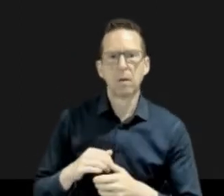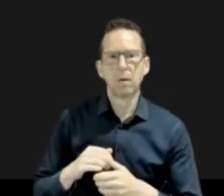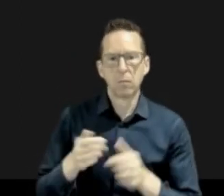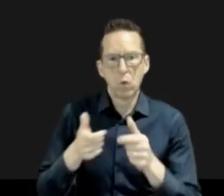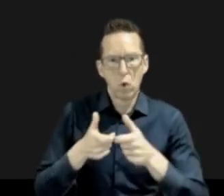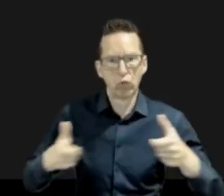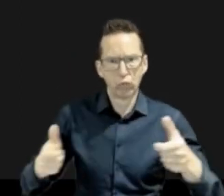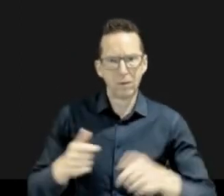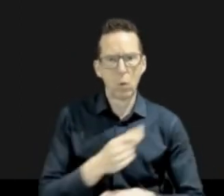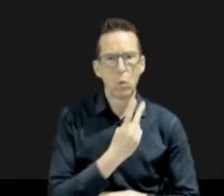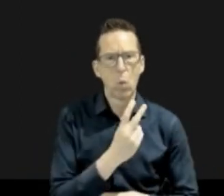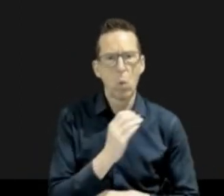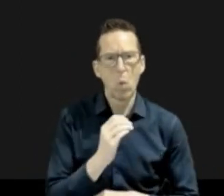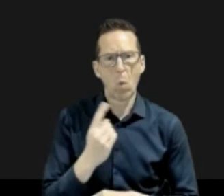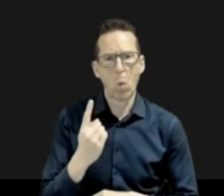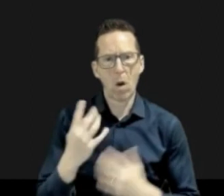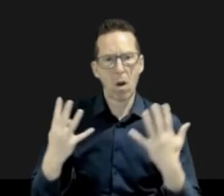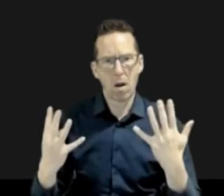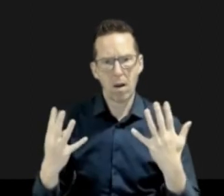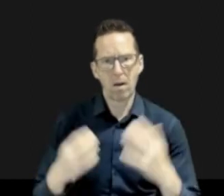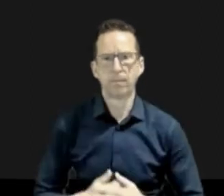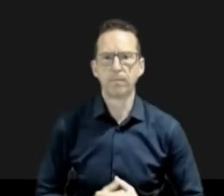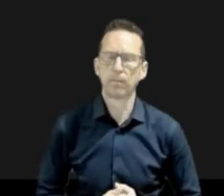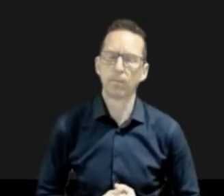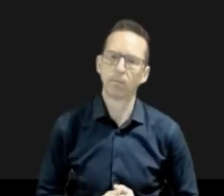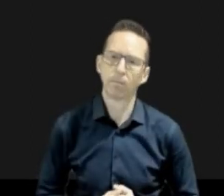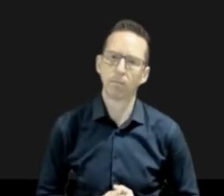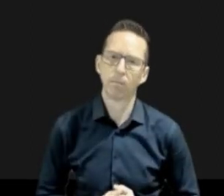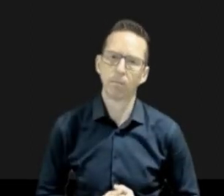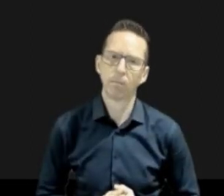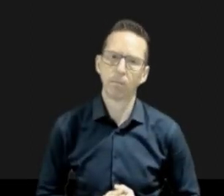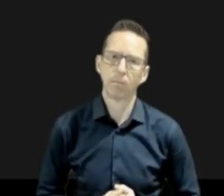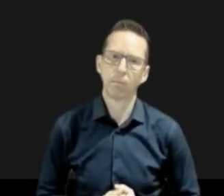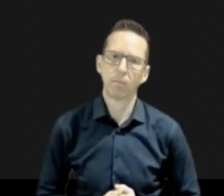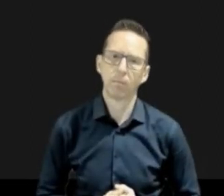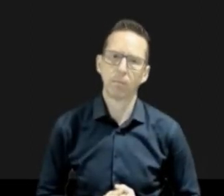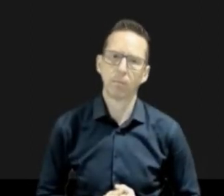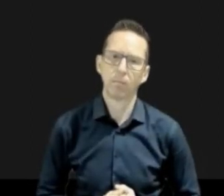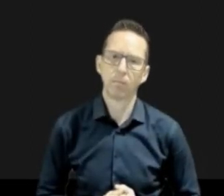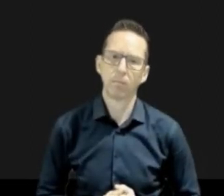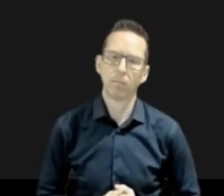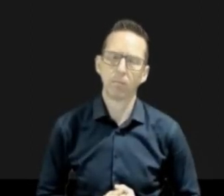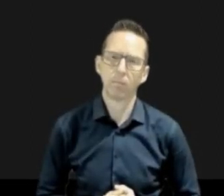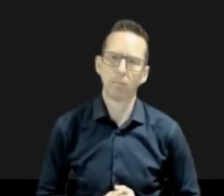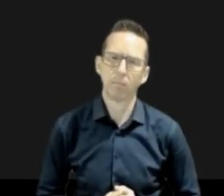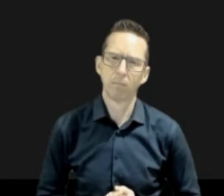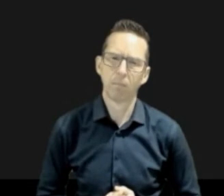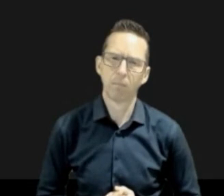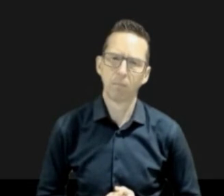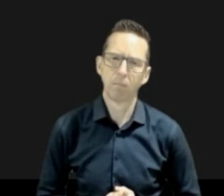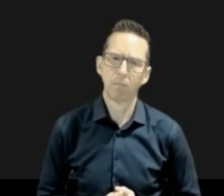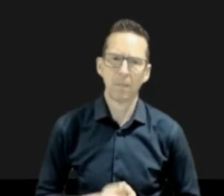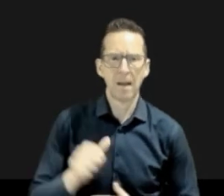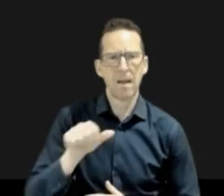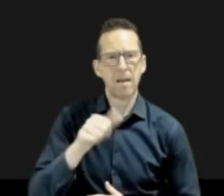Bueno Otra cosa importante es cómo la reducción de riesgo de desastre el programa de